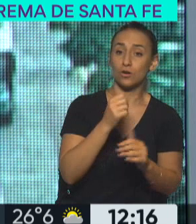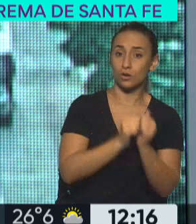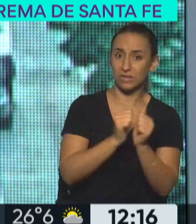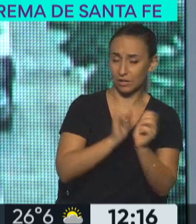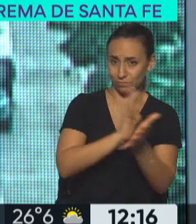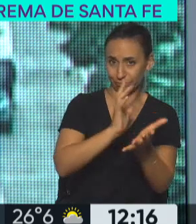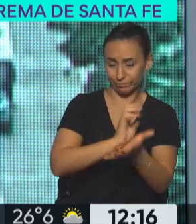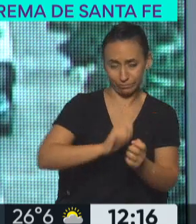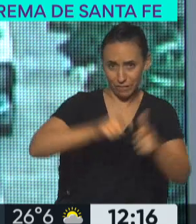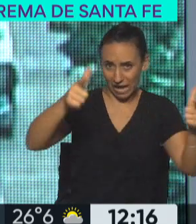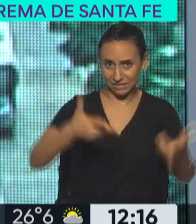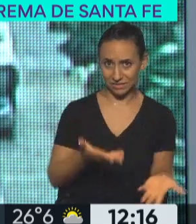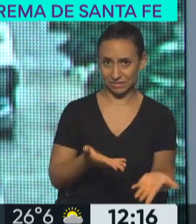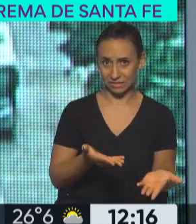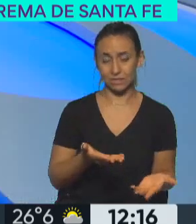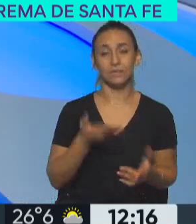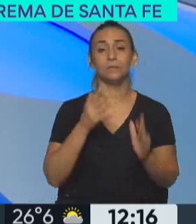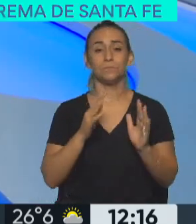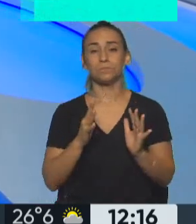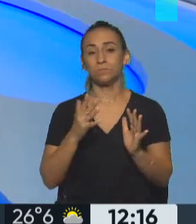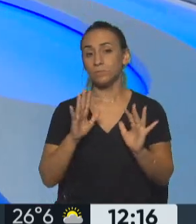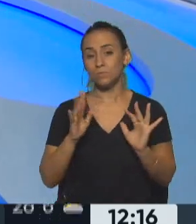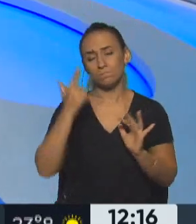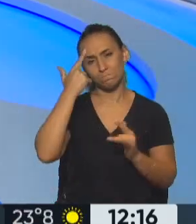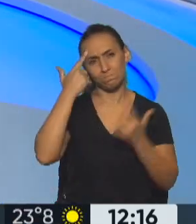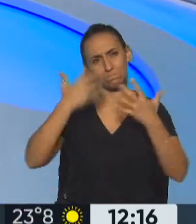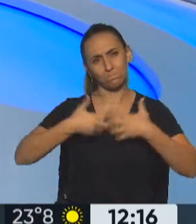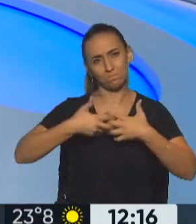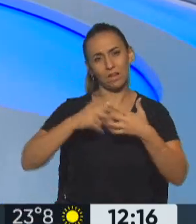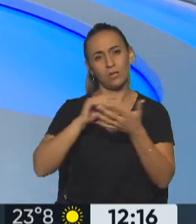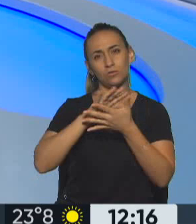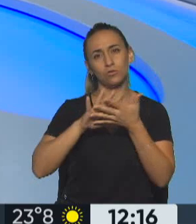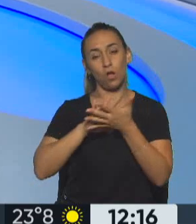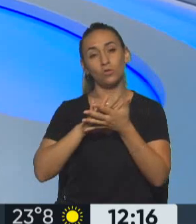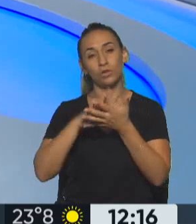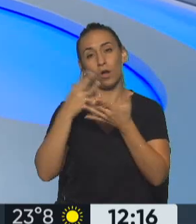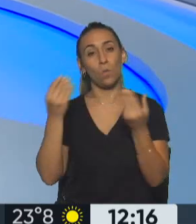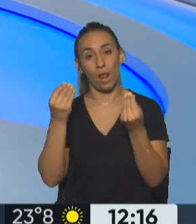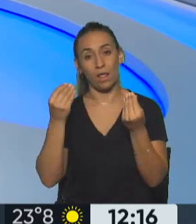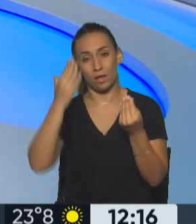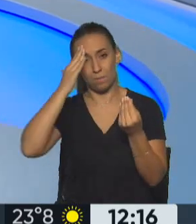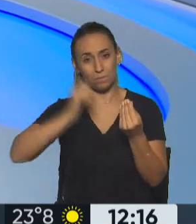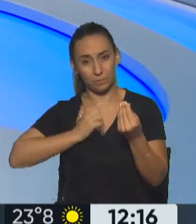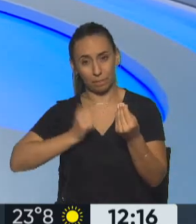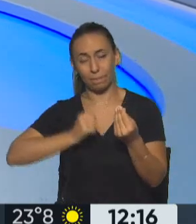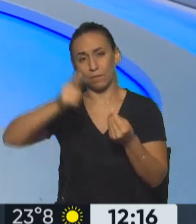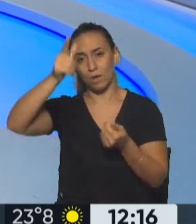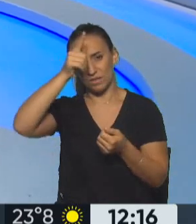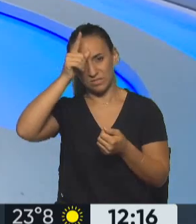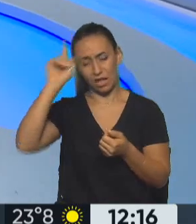doctor, de lo que usted dice, uno puede deducir que la solución no es enviar más gendarmes, más efectivos